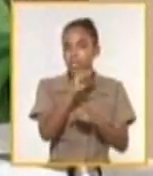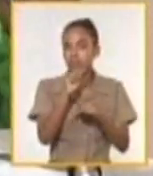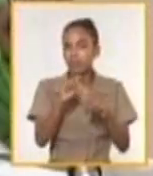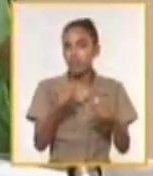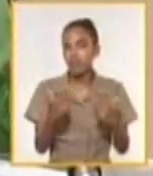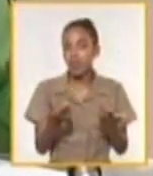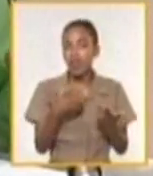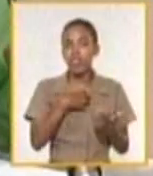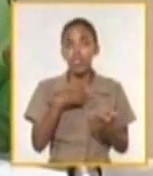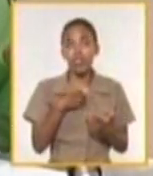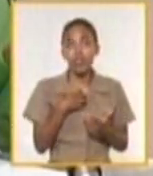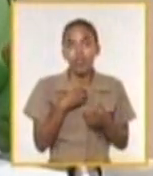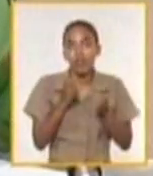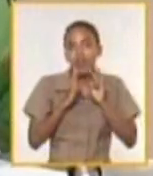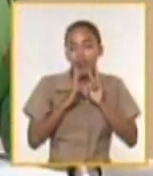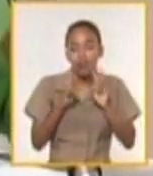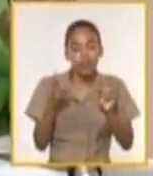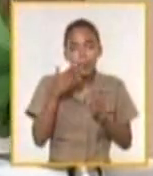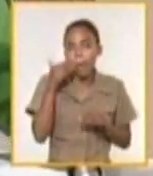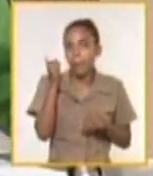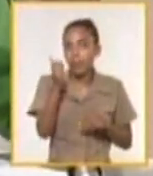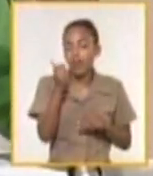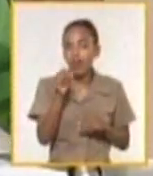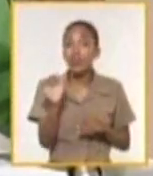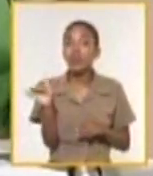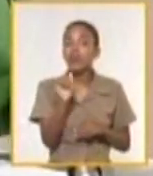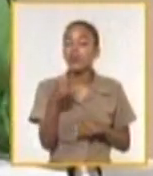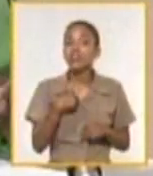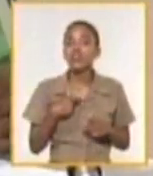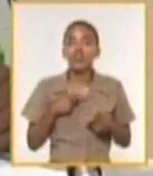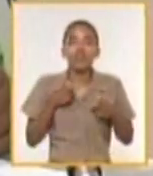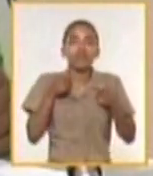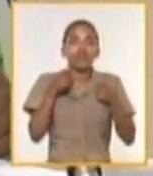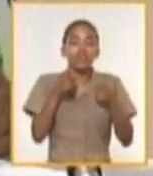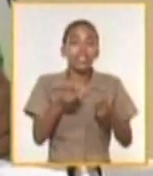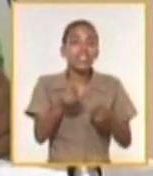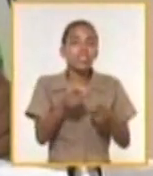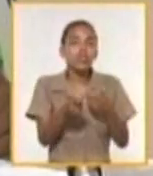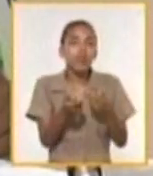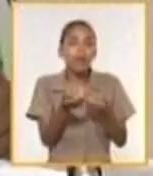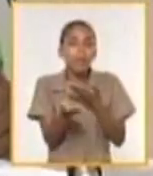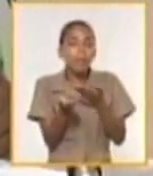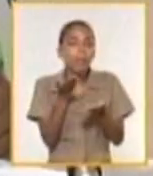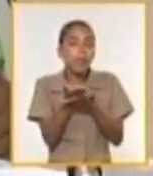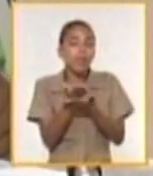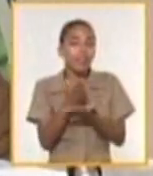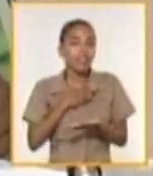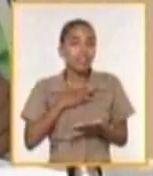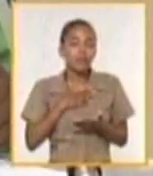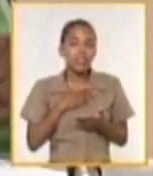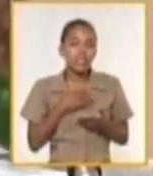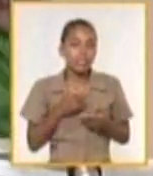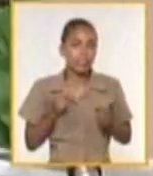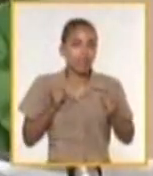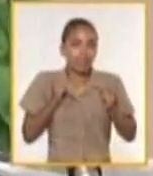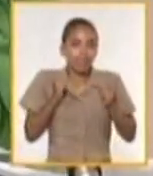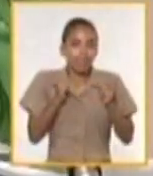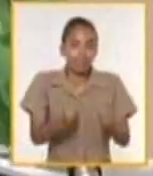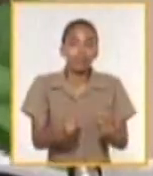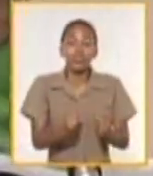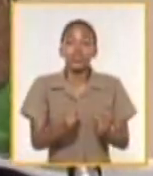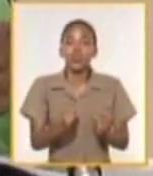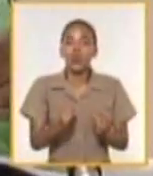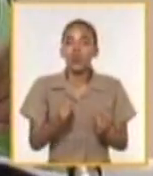tenido en mi vida y la que exigía sobre mí una más alta presión moral por